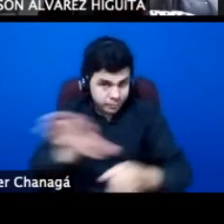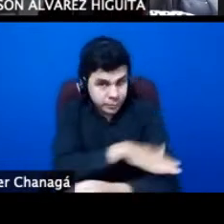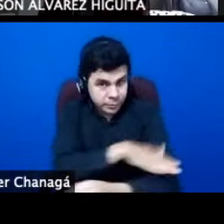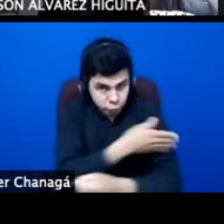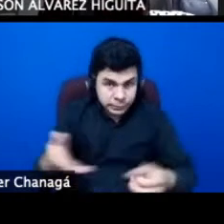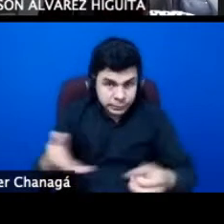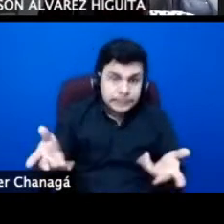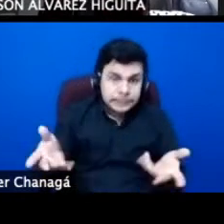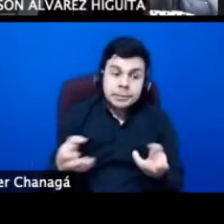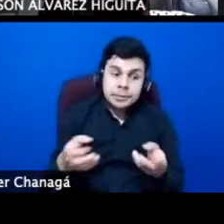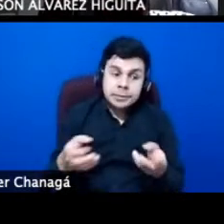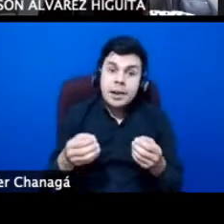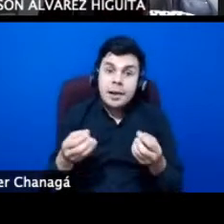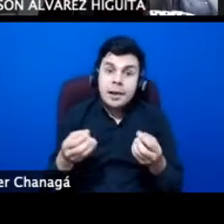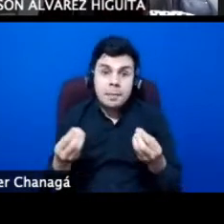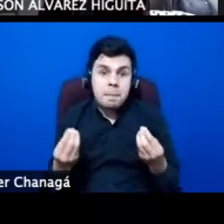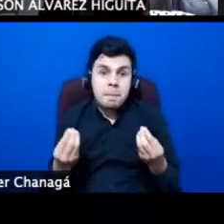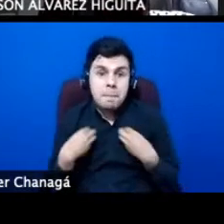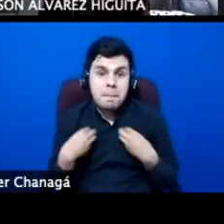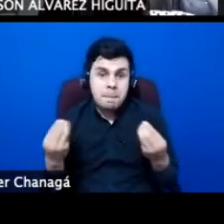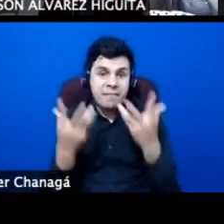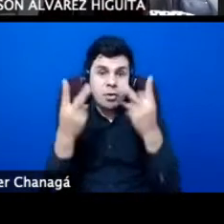otros artistas que hacen performance.